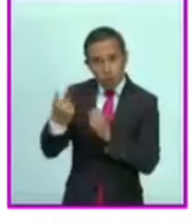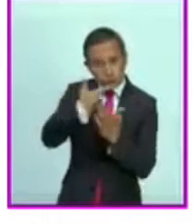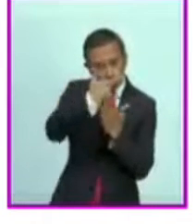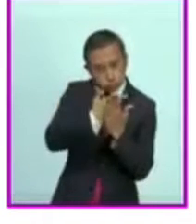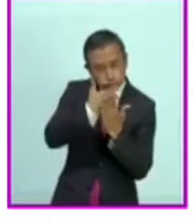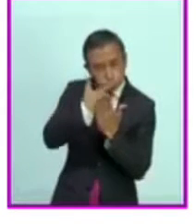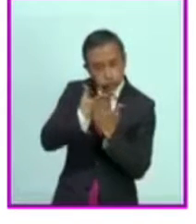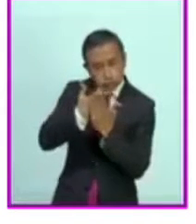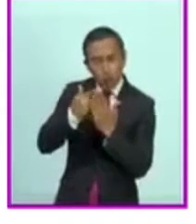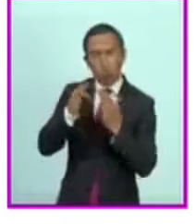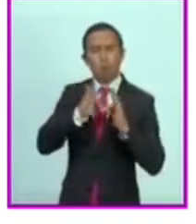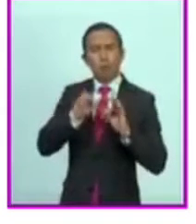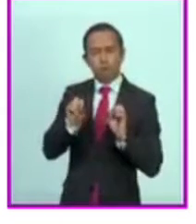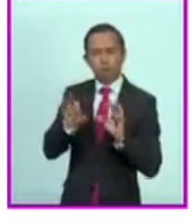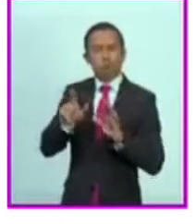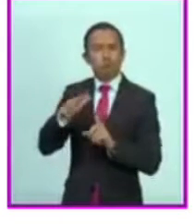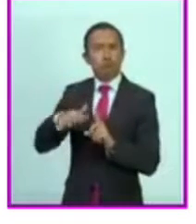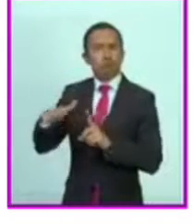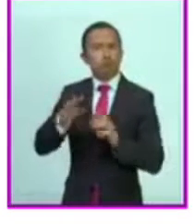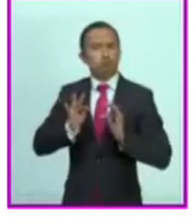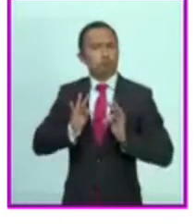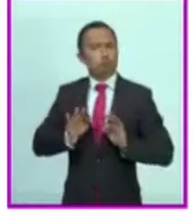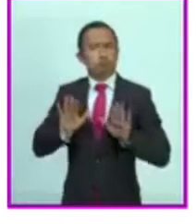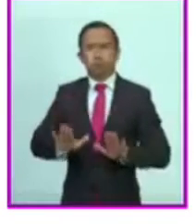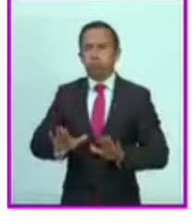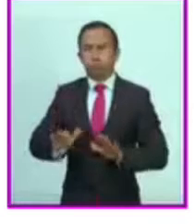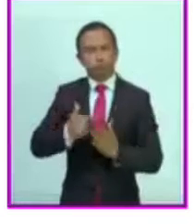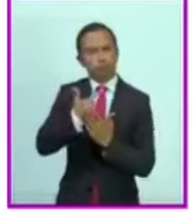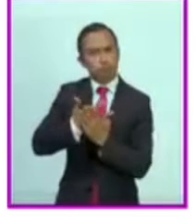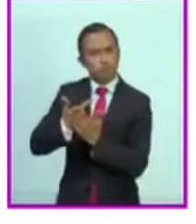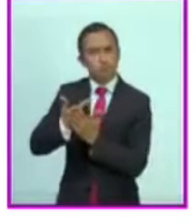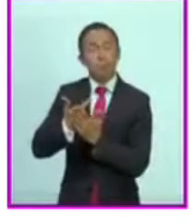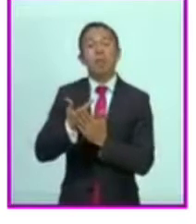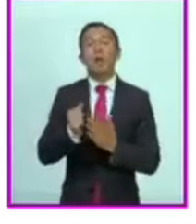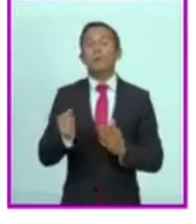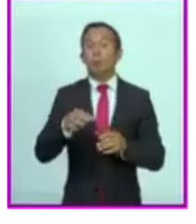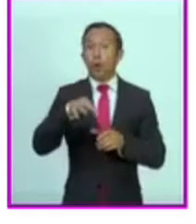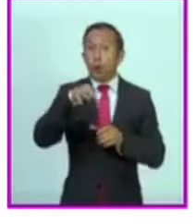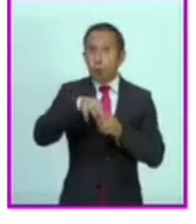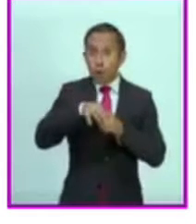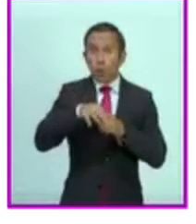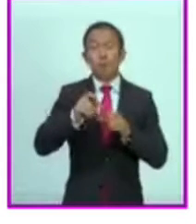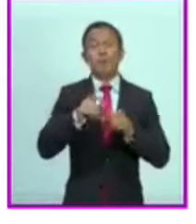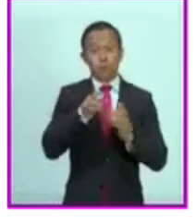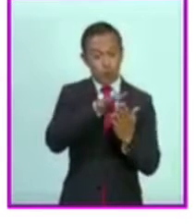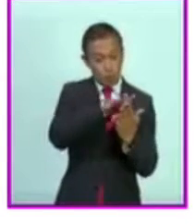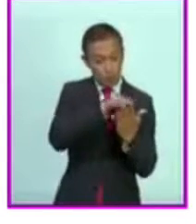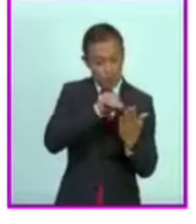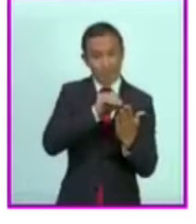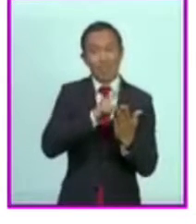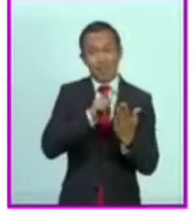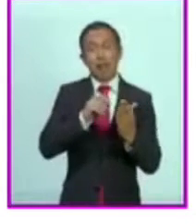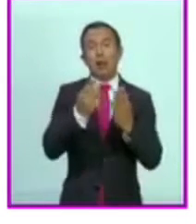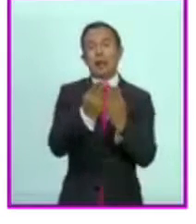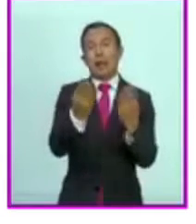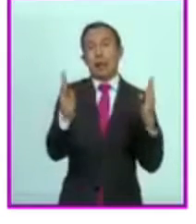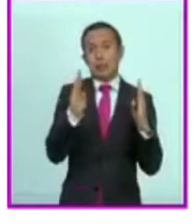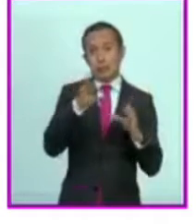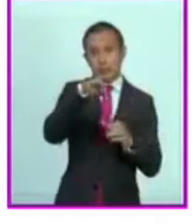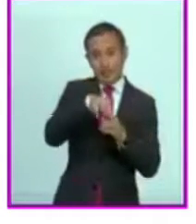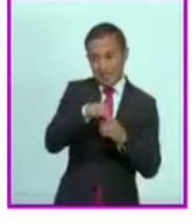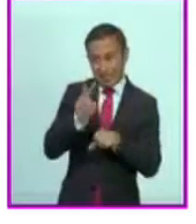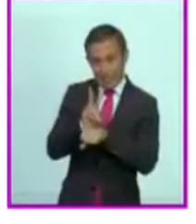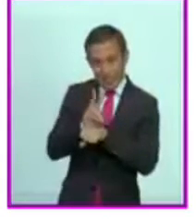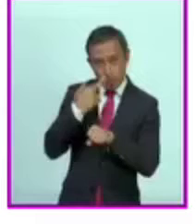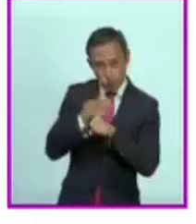condiciones durante el cómputo los funcionarios de casilla extraen las boletas de las urnas ordenan los votos